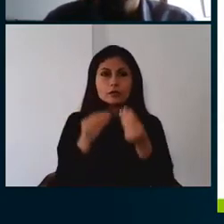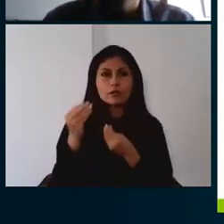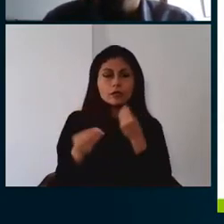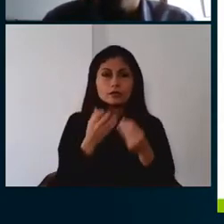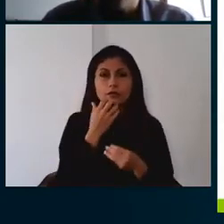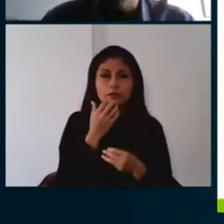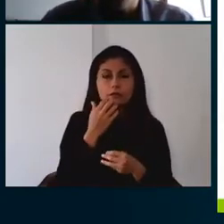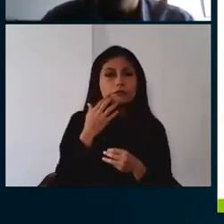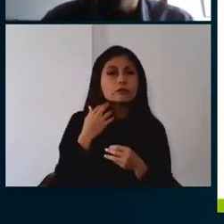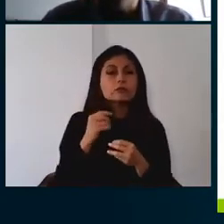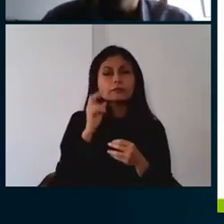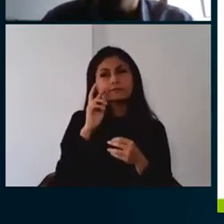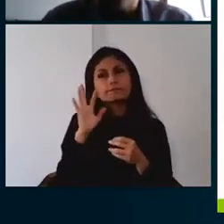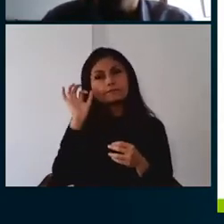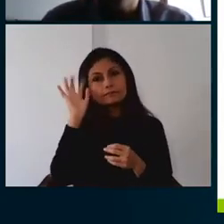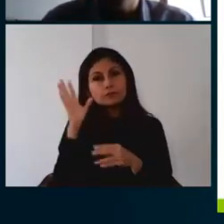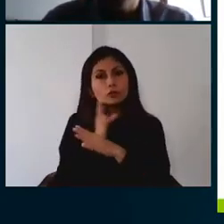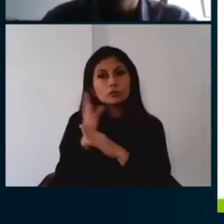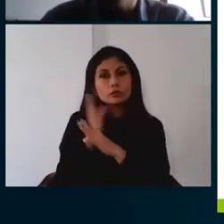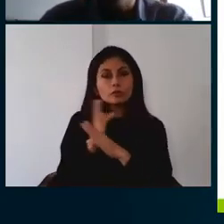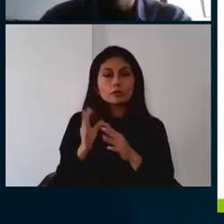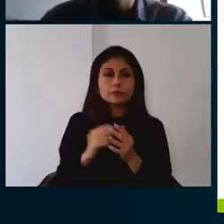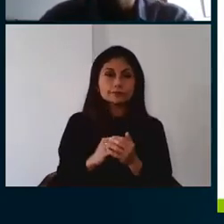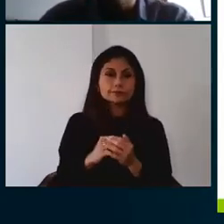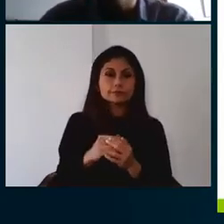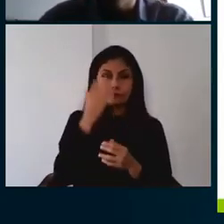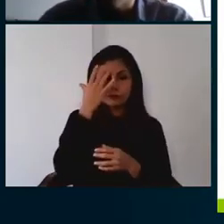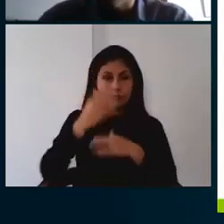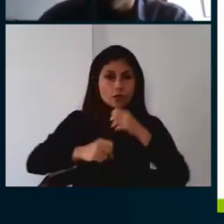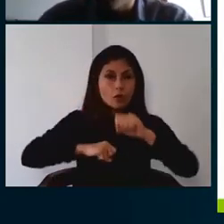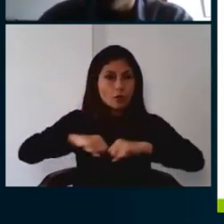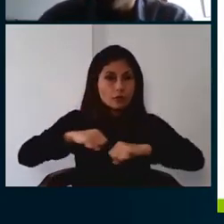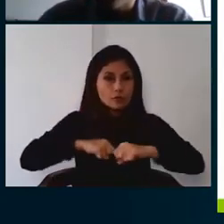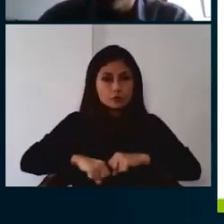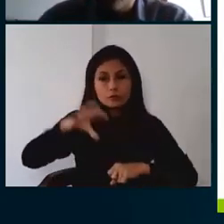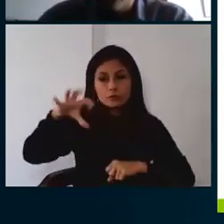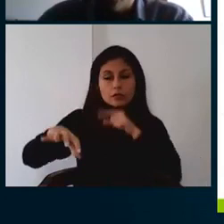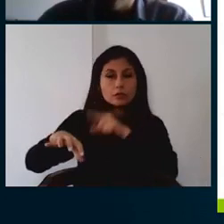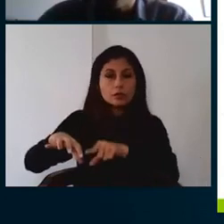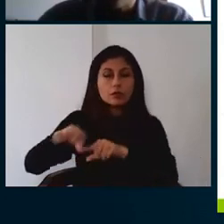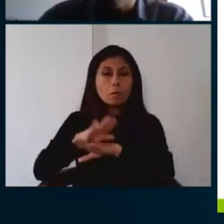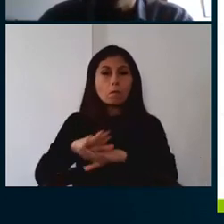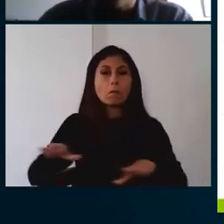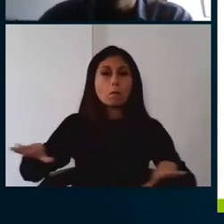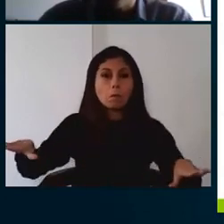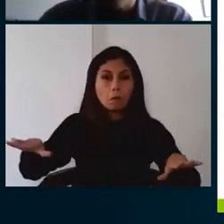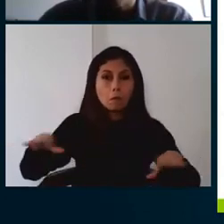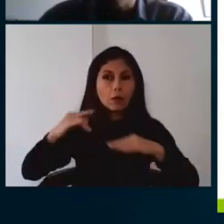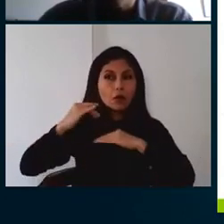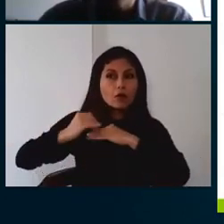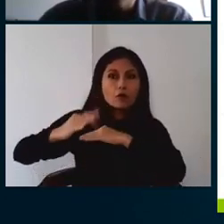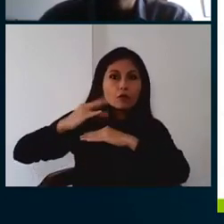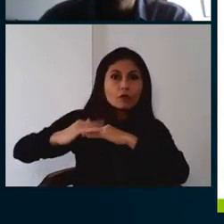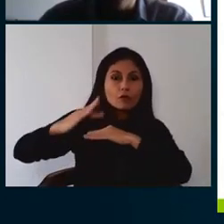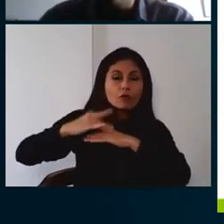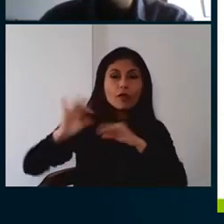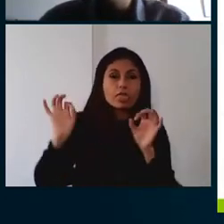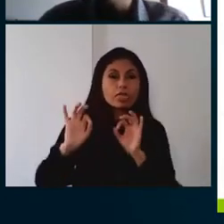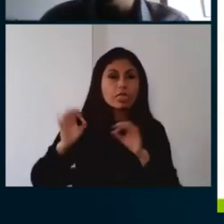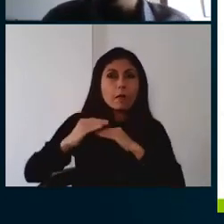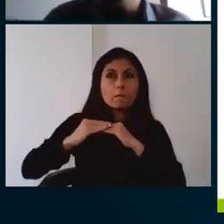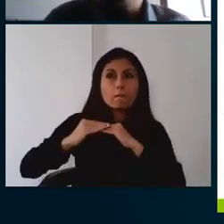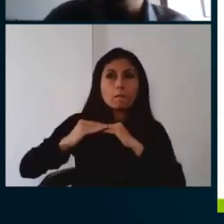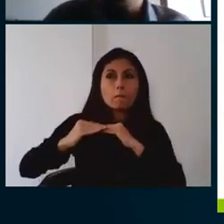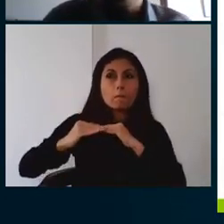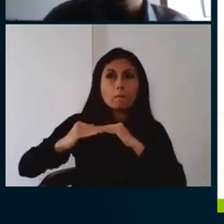llegar a sonar problemática en la operación de la planta, y es que hay una zona muerta. Hay una zona muerta que en